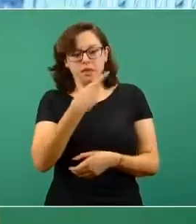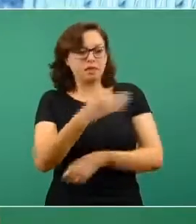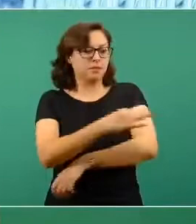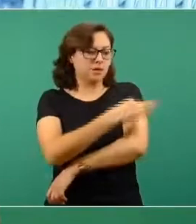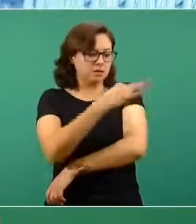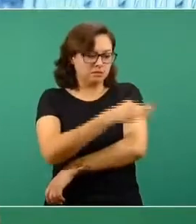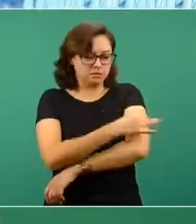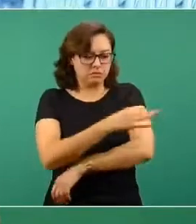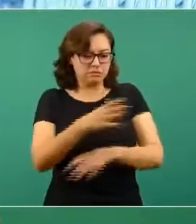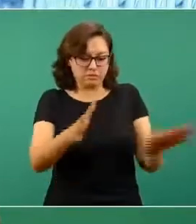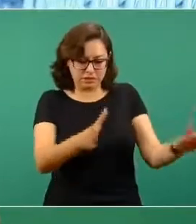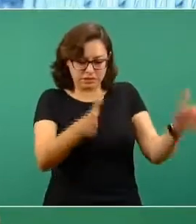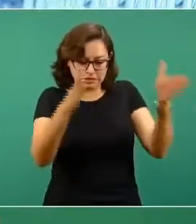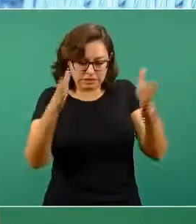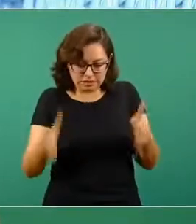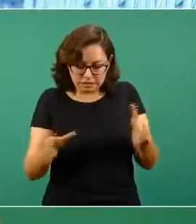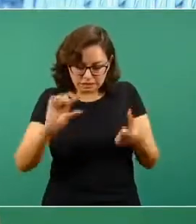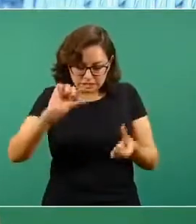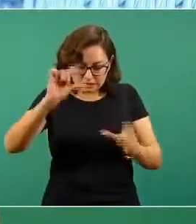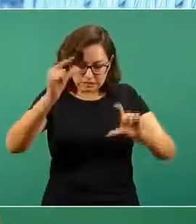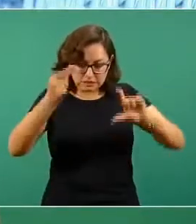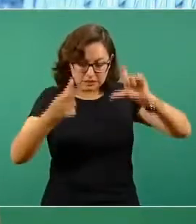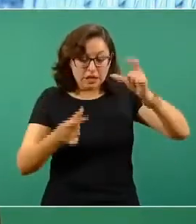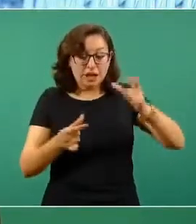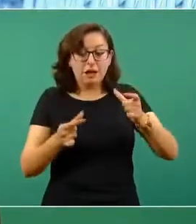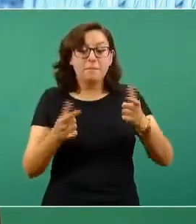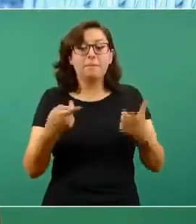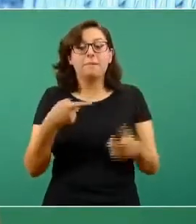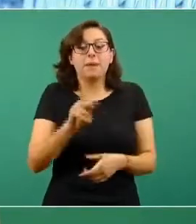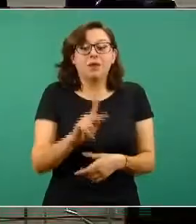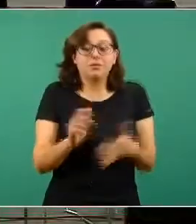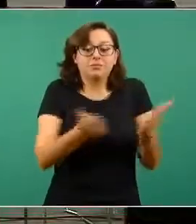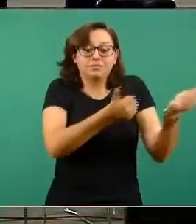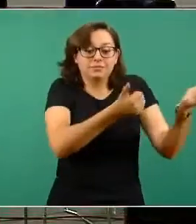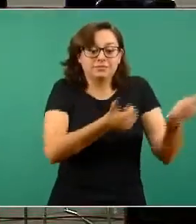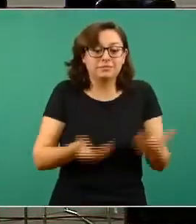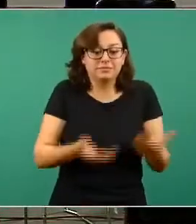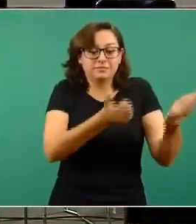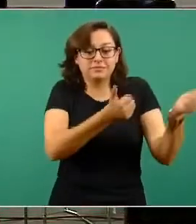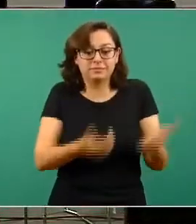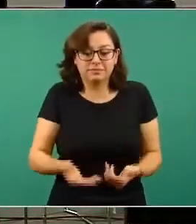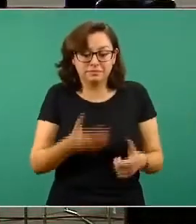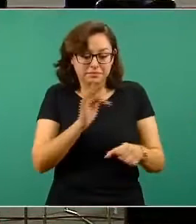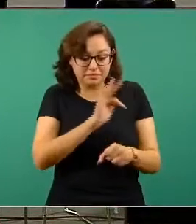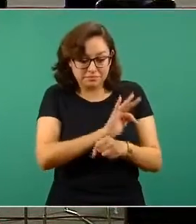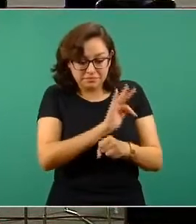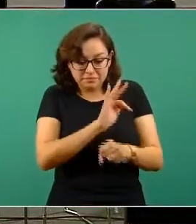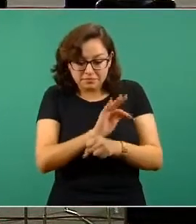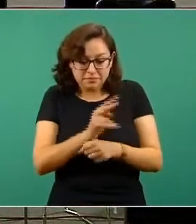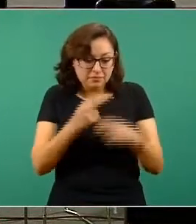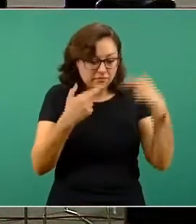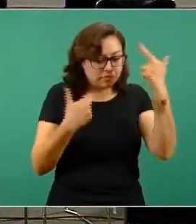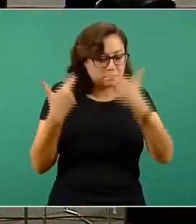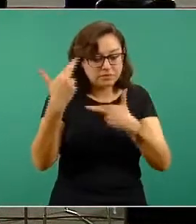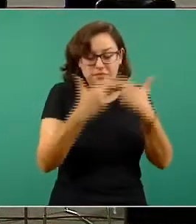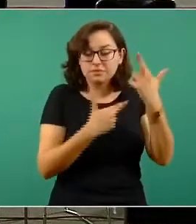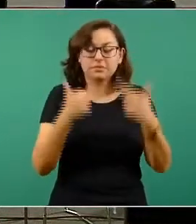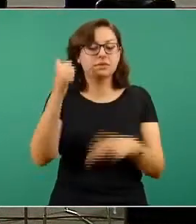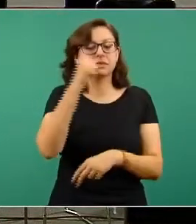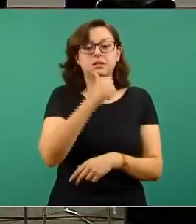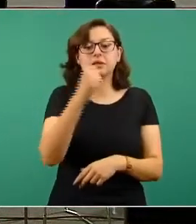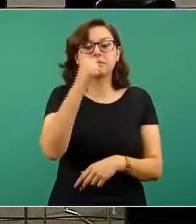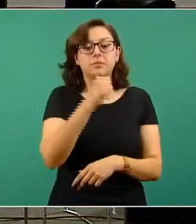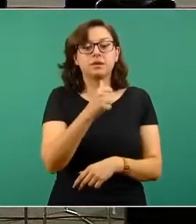adecuada de las vacunas que ingresan de manera legal al país, ¿no? La COFEPRIS siempre está presente en